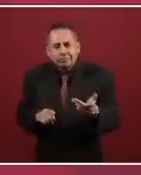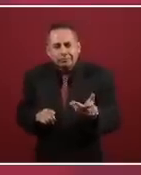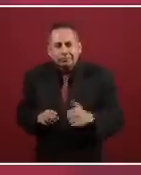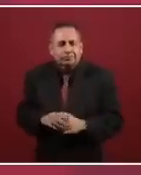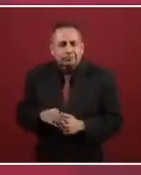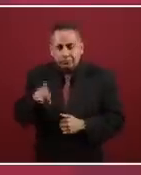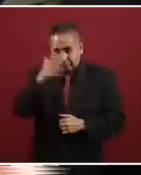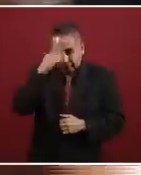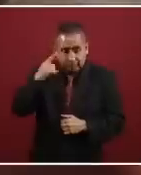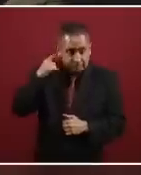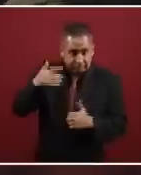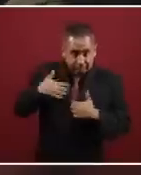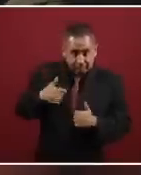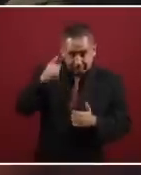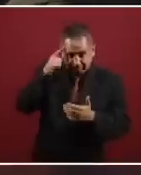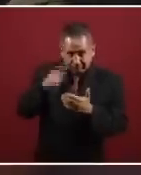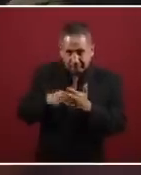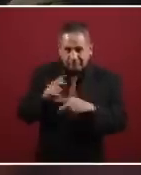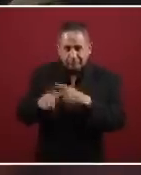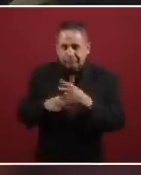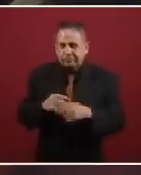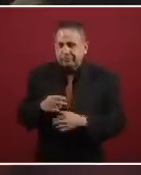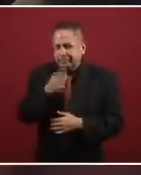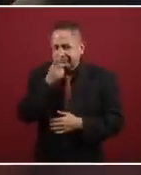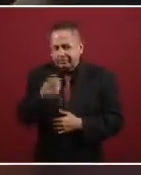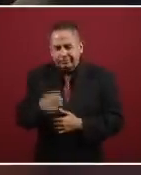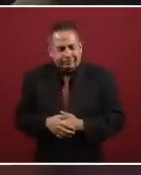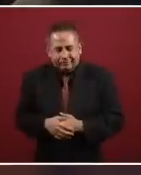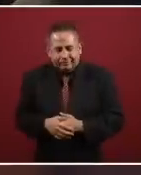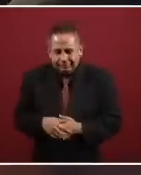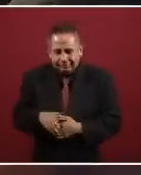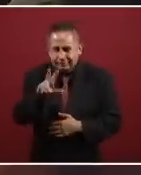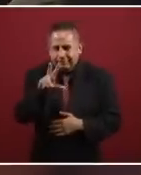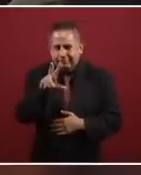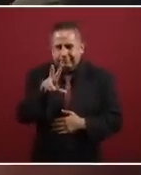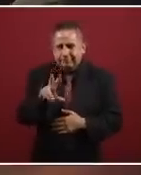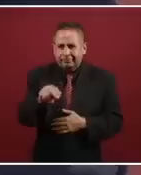está enterado, si usted cree que forma parte del plan. No tengo yo